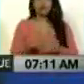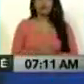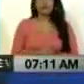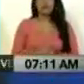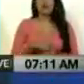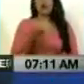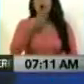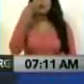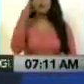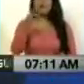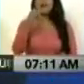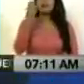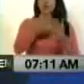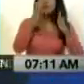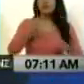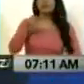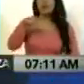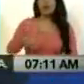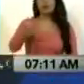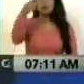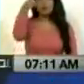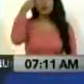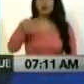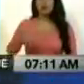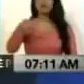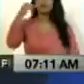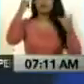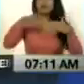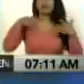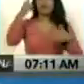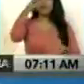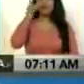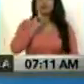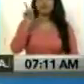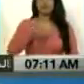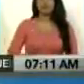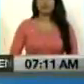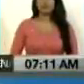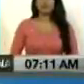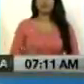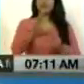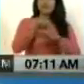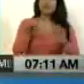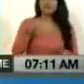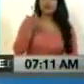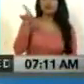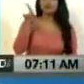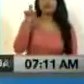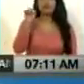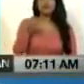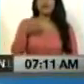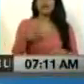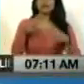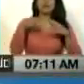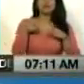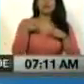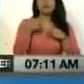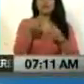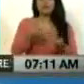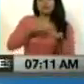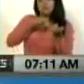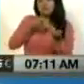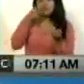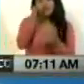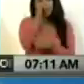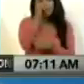y estudiantes que, recordemos, hoy celebran su día universitario. Y vemos cómo jóvenes, niños y niñas se empoderan también de un arma